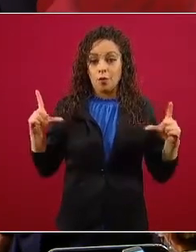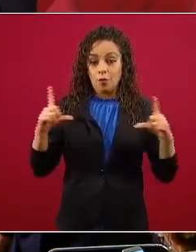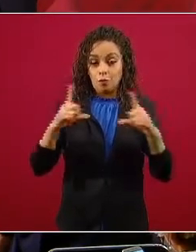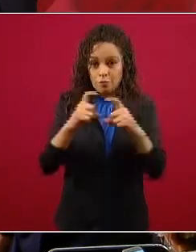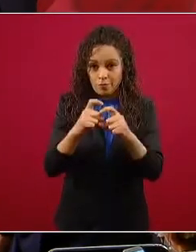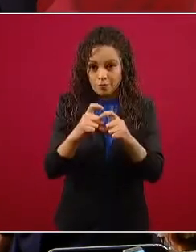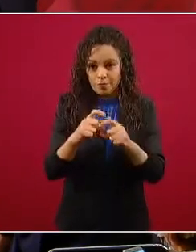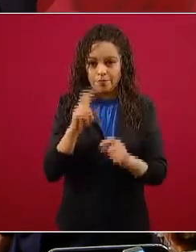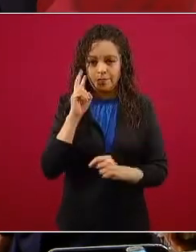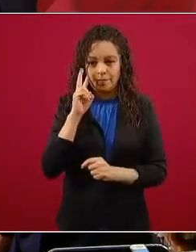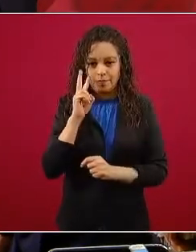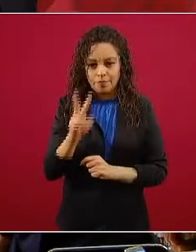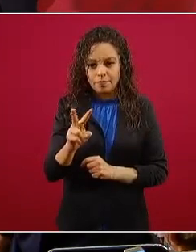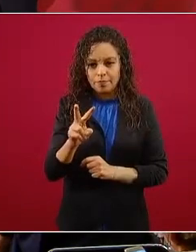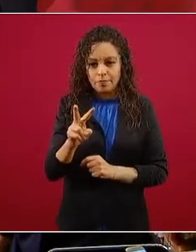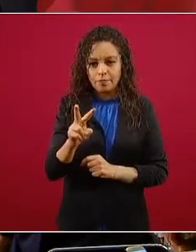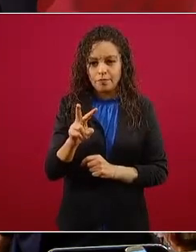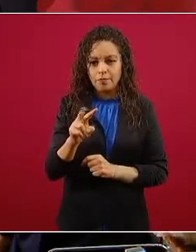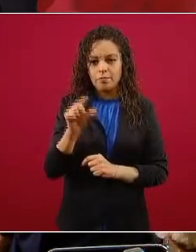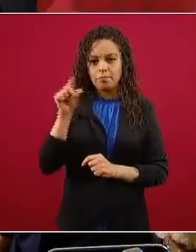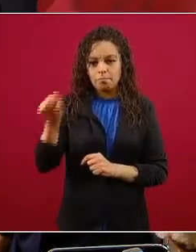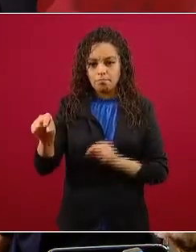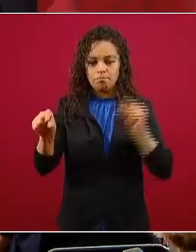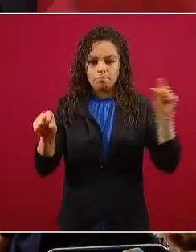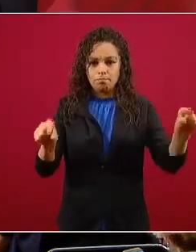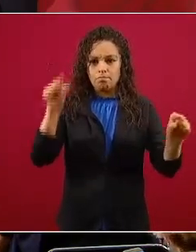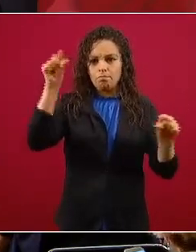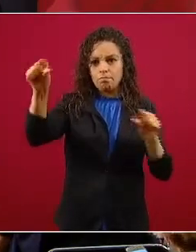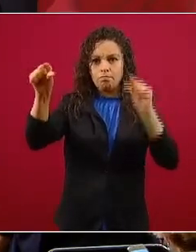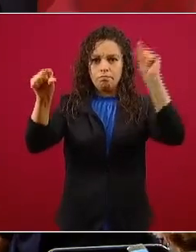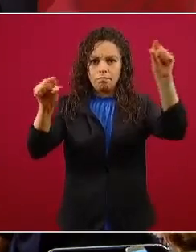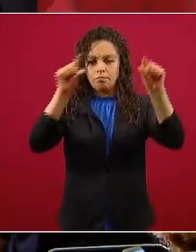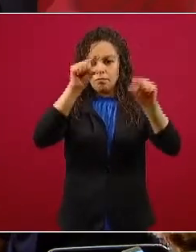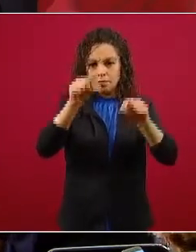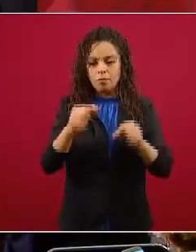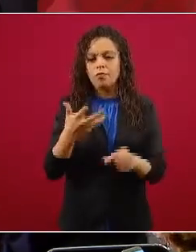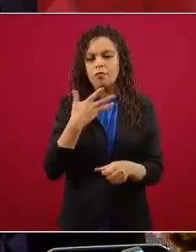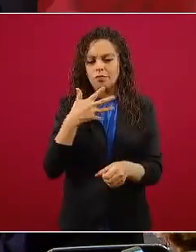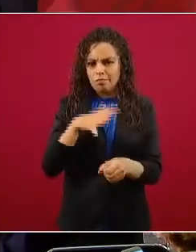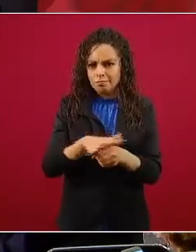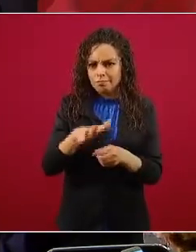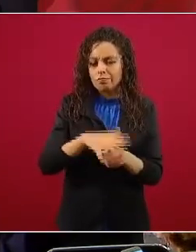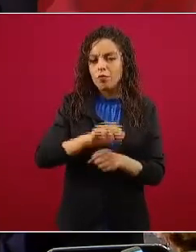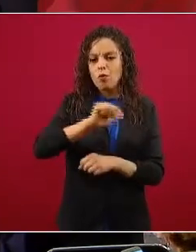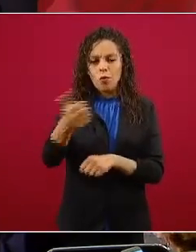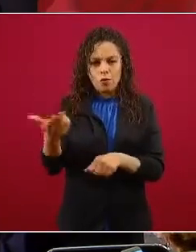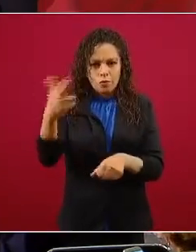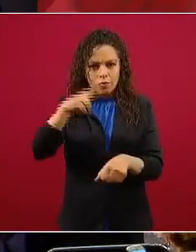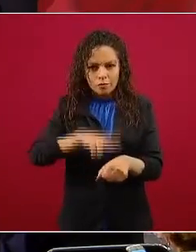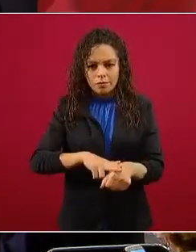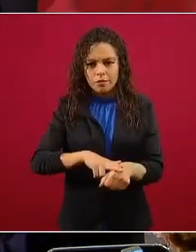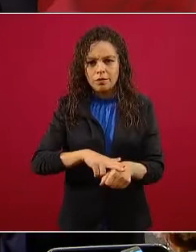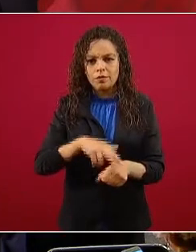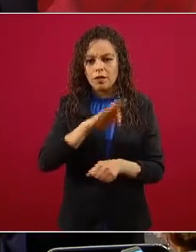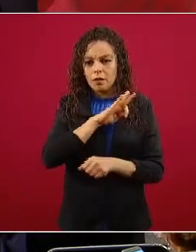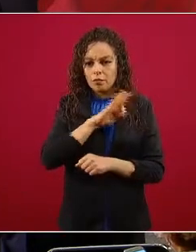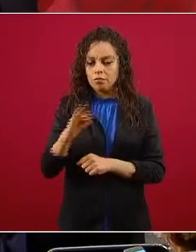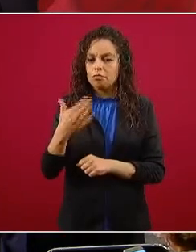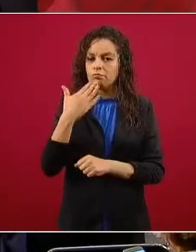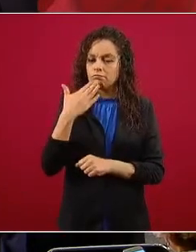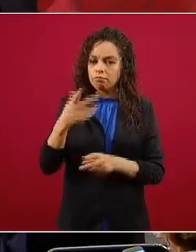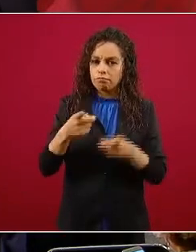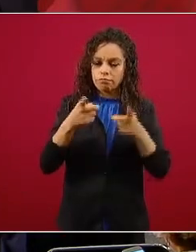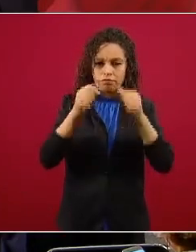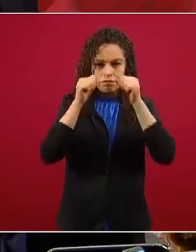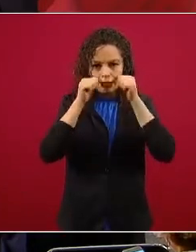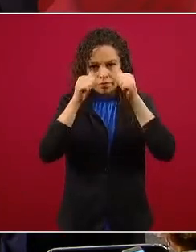Tenemos solamente de manera panorámica, como pueden ver ustedes, hay otros hospitales que tienen todavía ocupación intermedia o